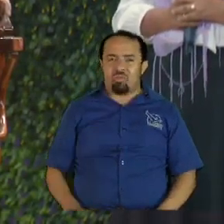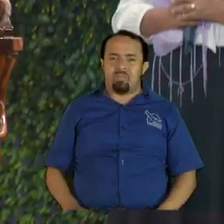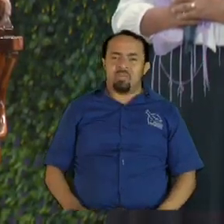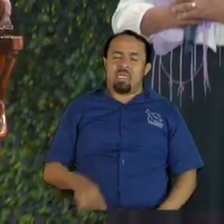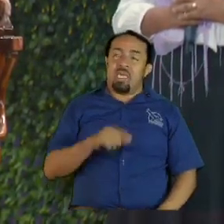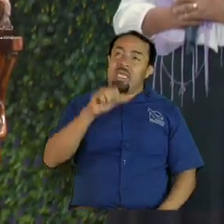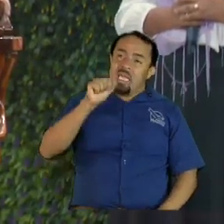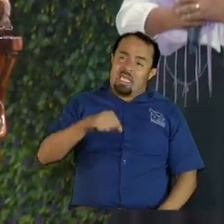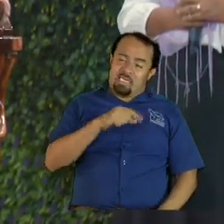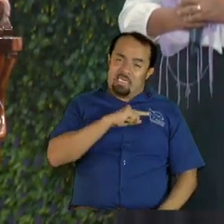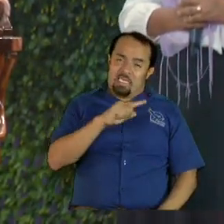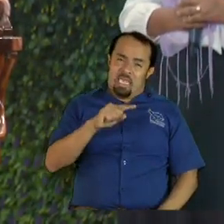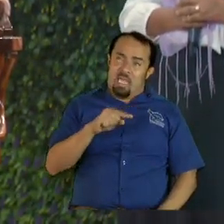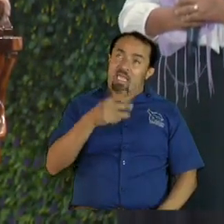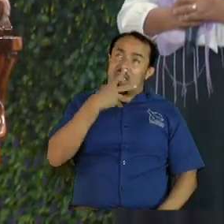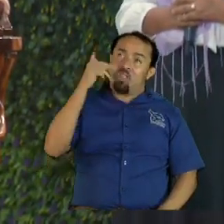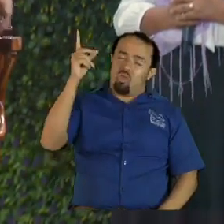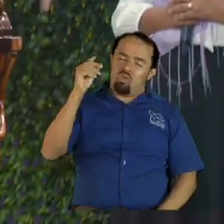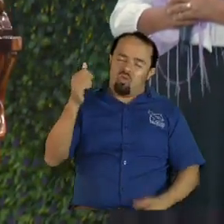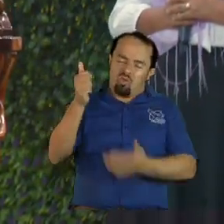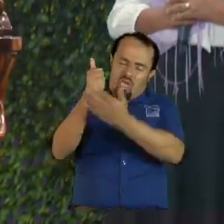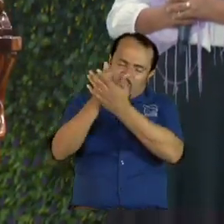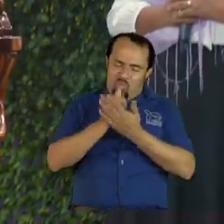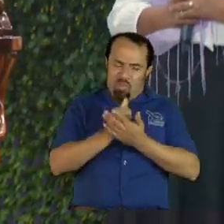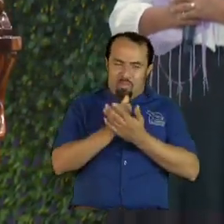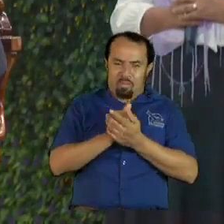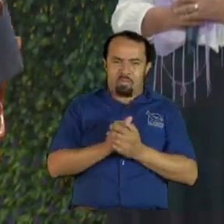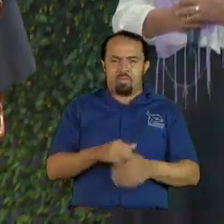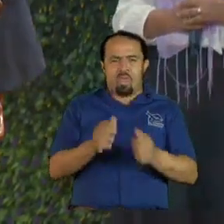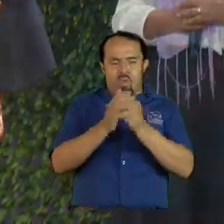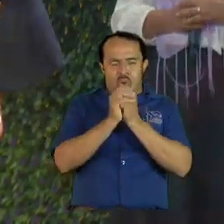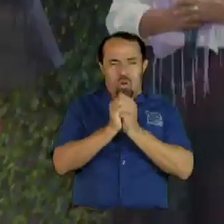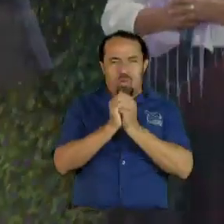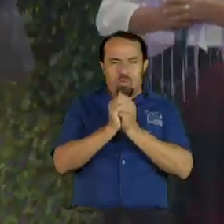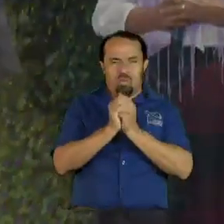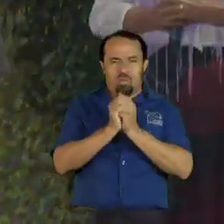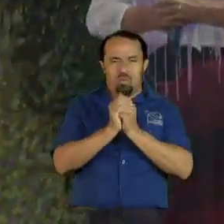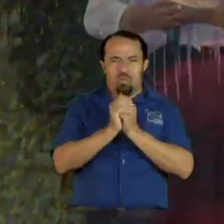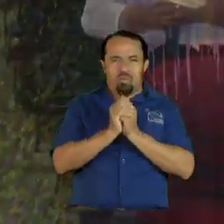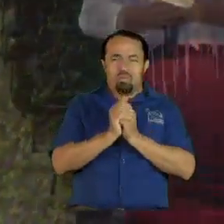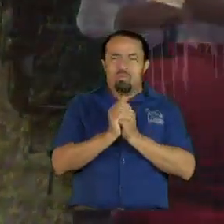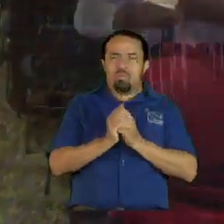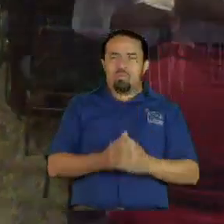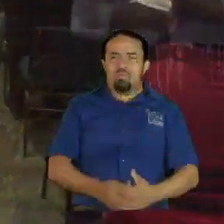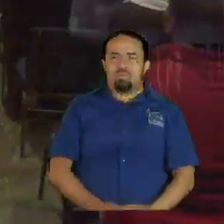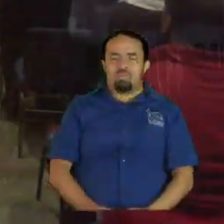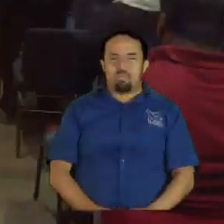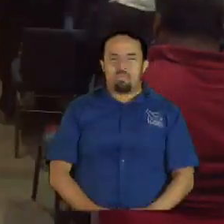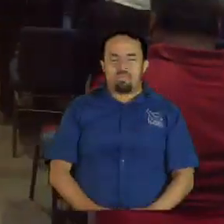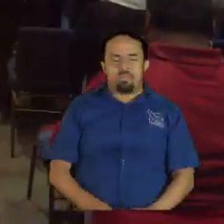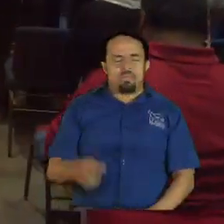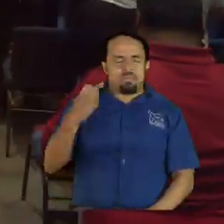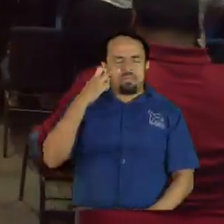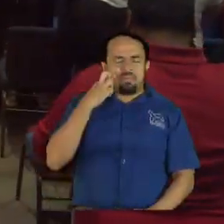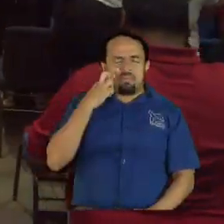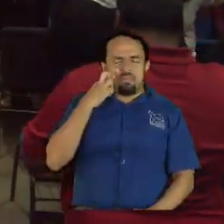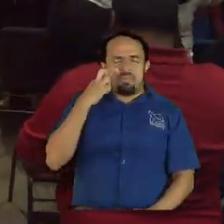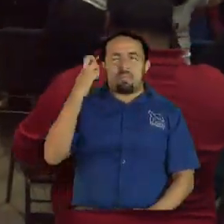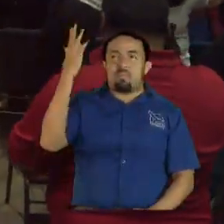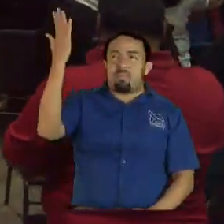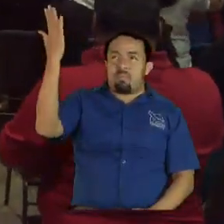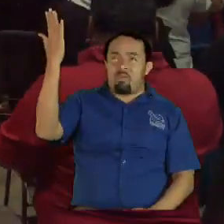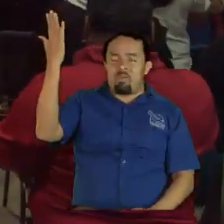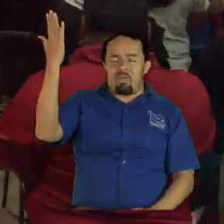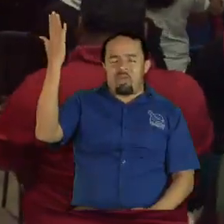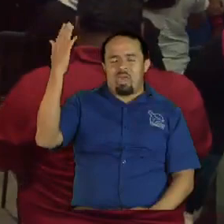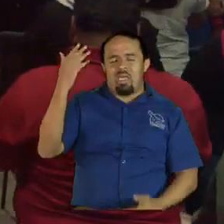Que Dios nos convenza. Oremos todos. Mientras siguen viniendo más personas, gloria a Dios. Padre, haz tú la